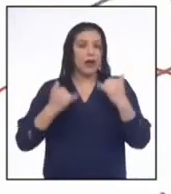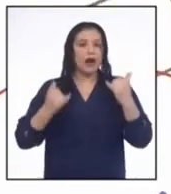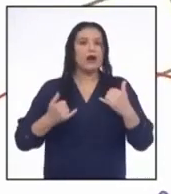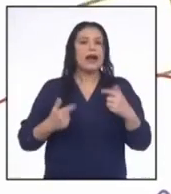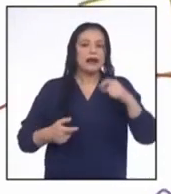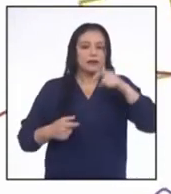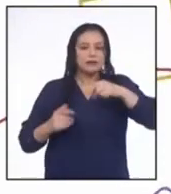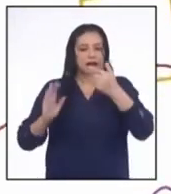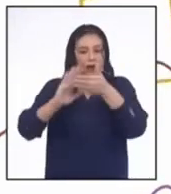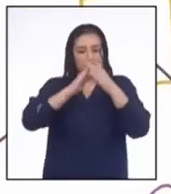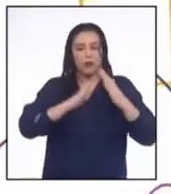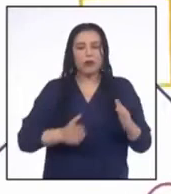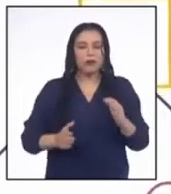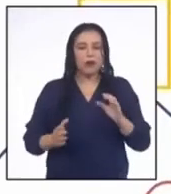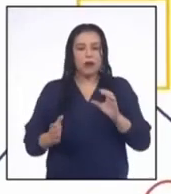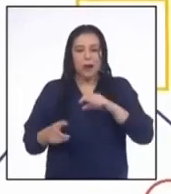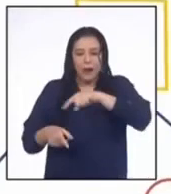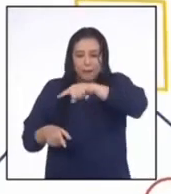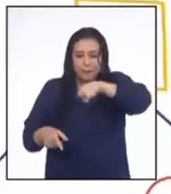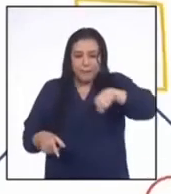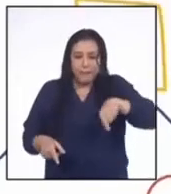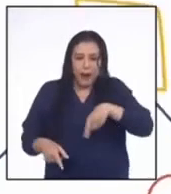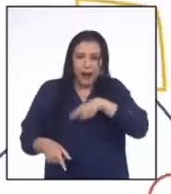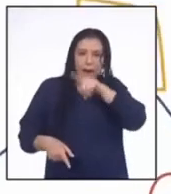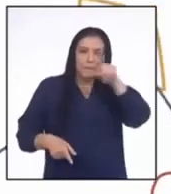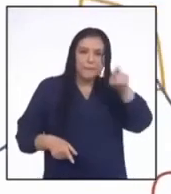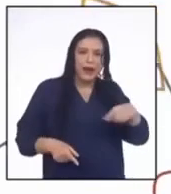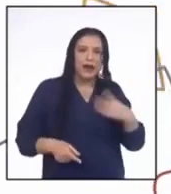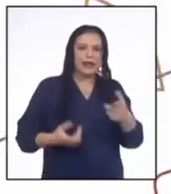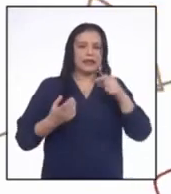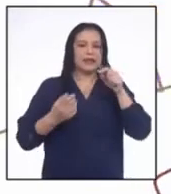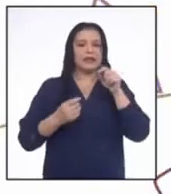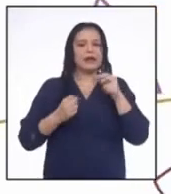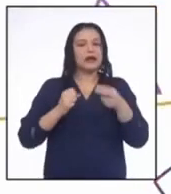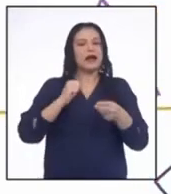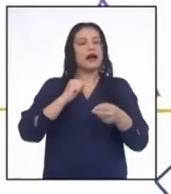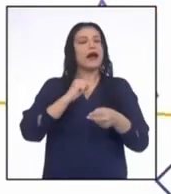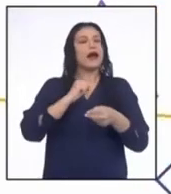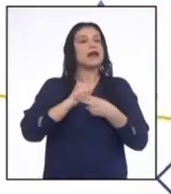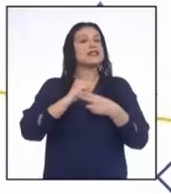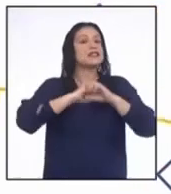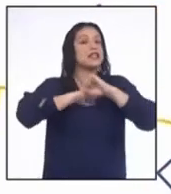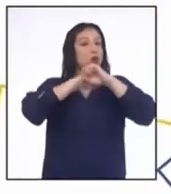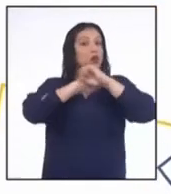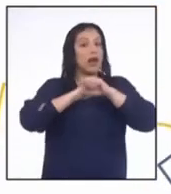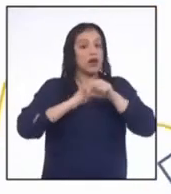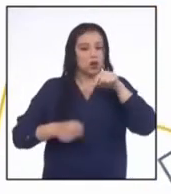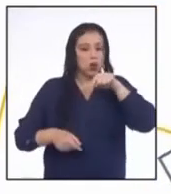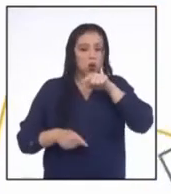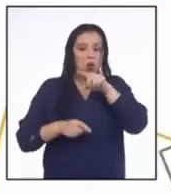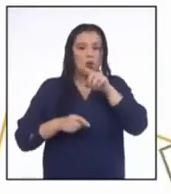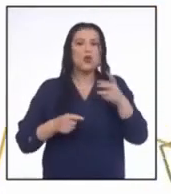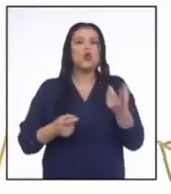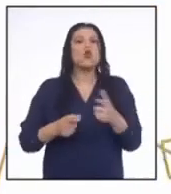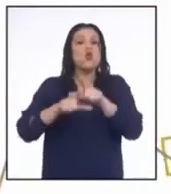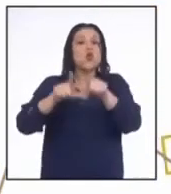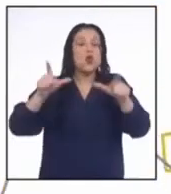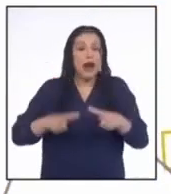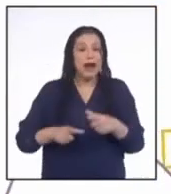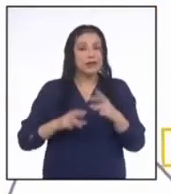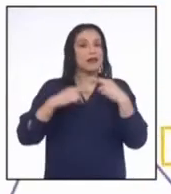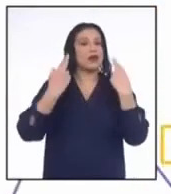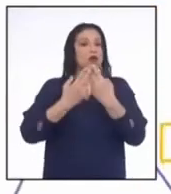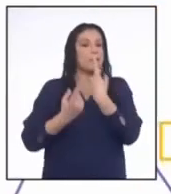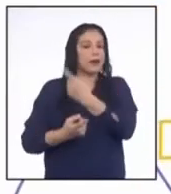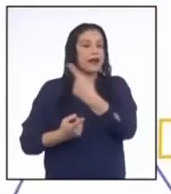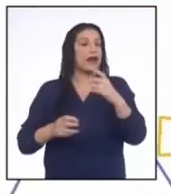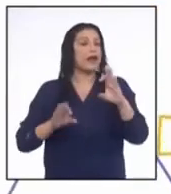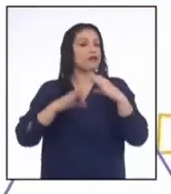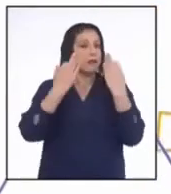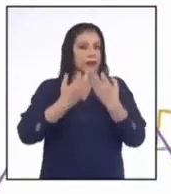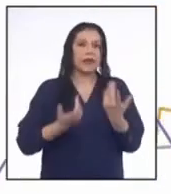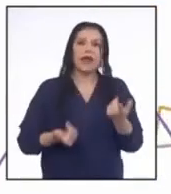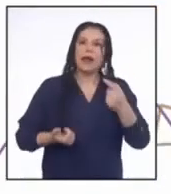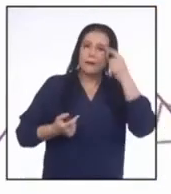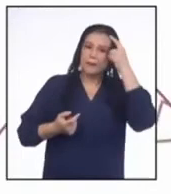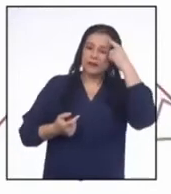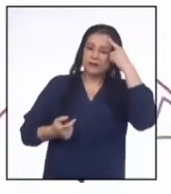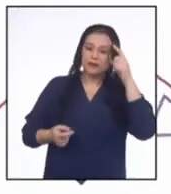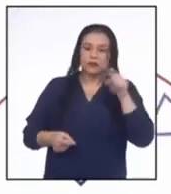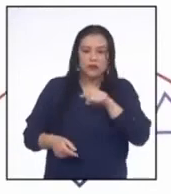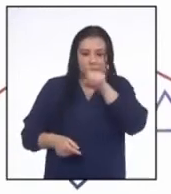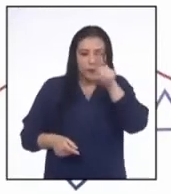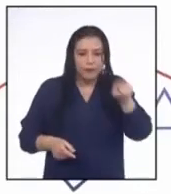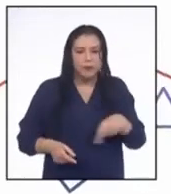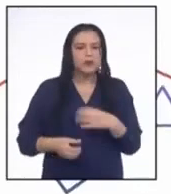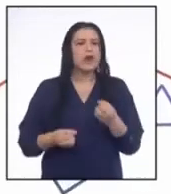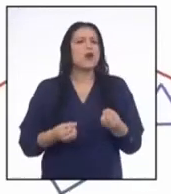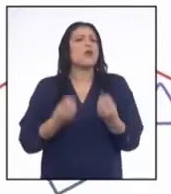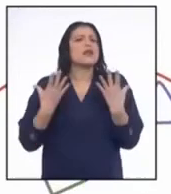en zonas circulares y asignar un punto de reunión a cada familia, teniendo en cuenta que cada zona circular cubre un radio